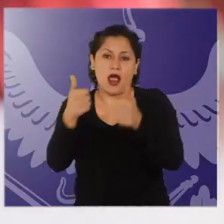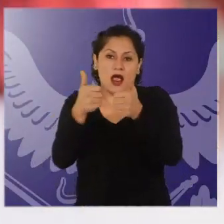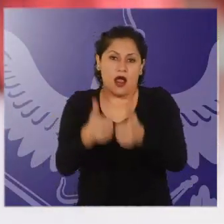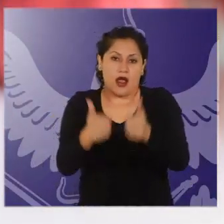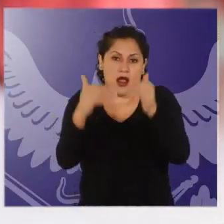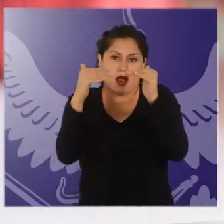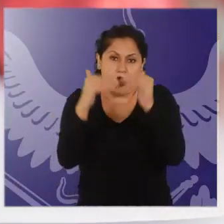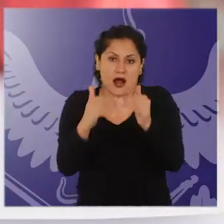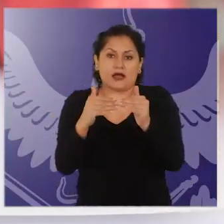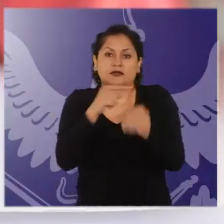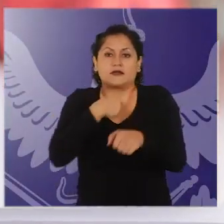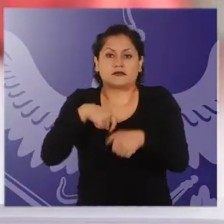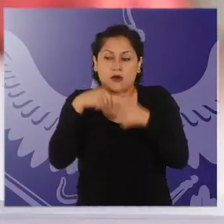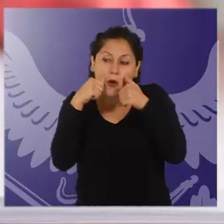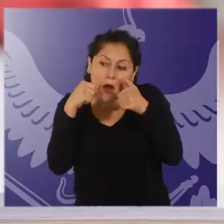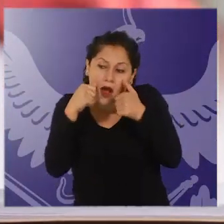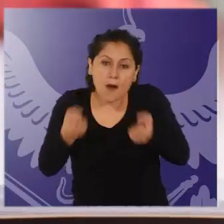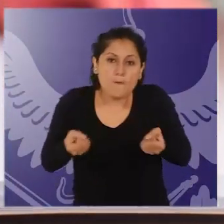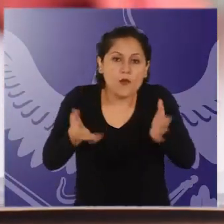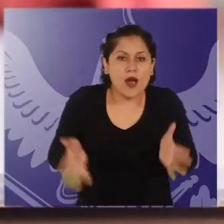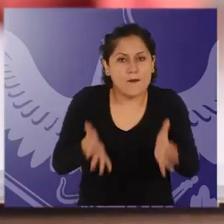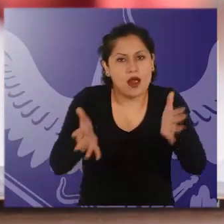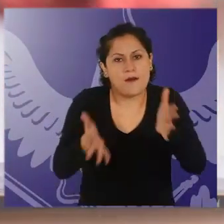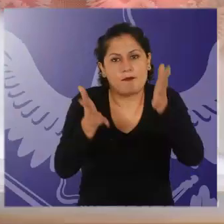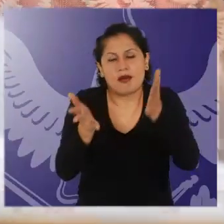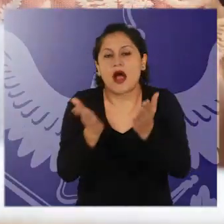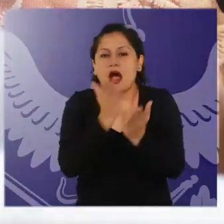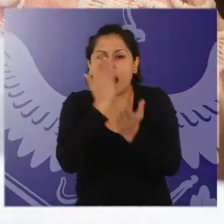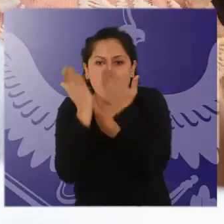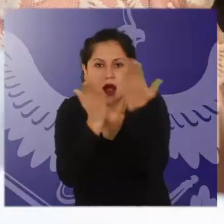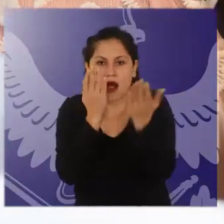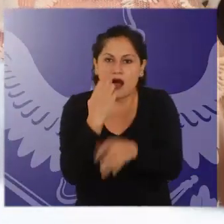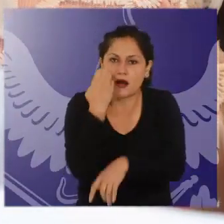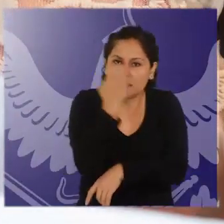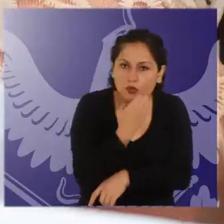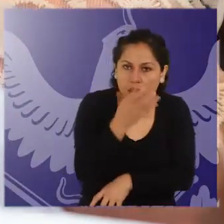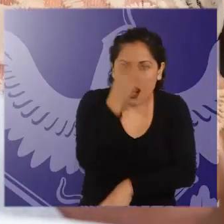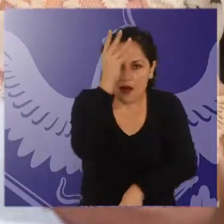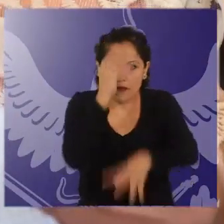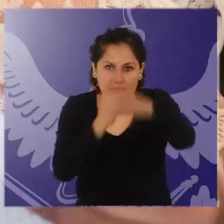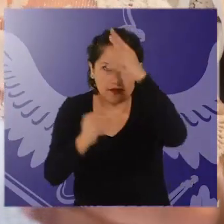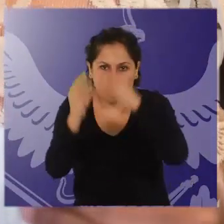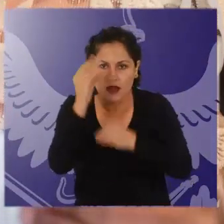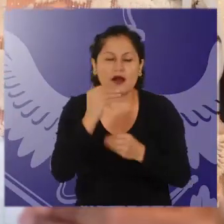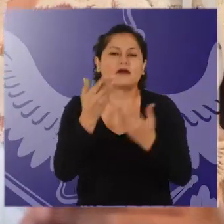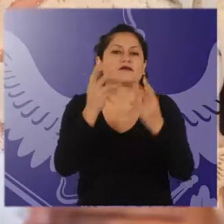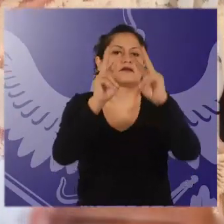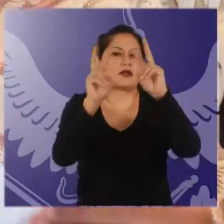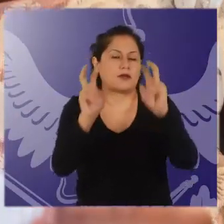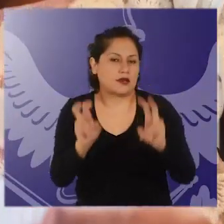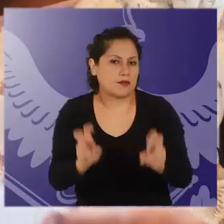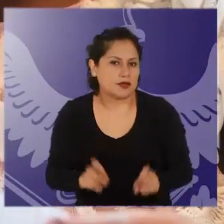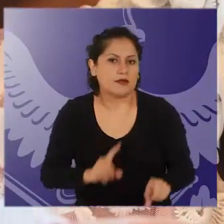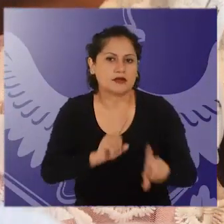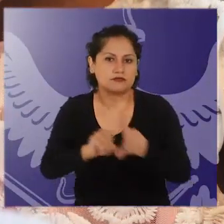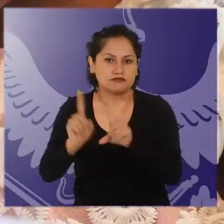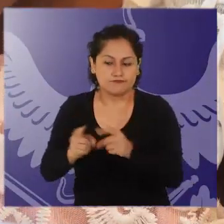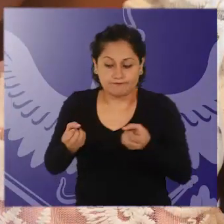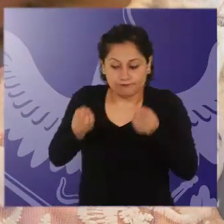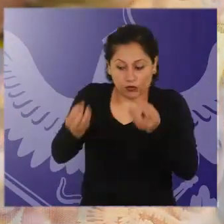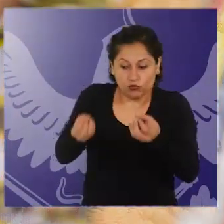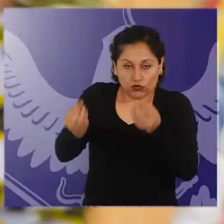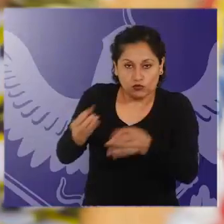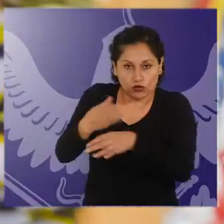escolar que tenemos en nuestros hogares para que puedan hacer su tarea, para que puedan acceder a esa información, para que tengan los medios